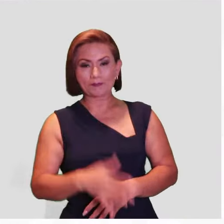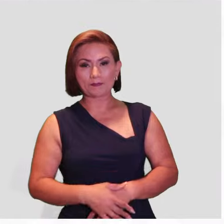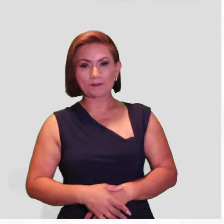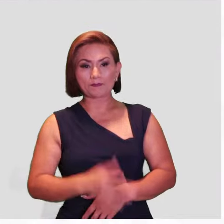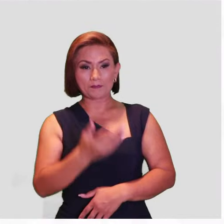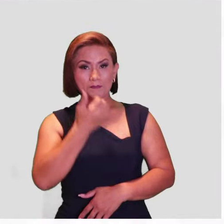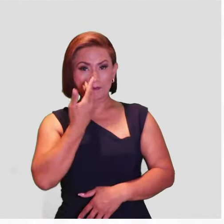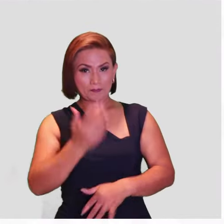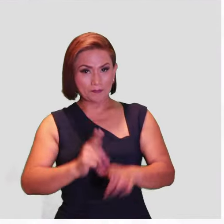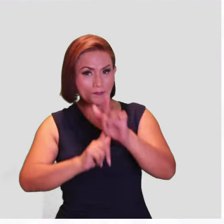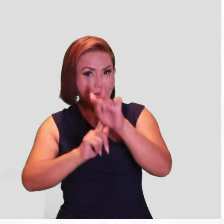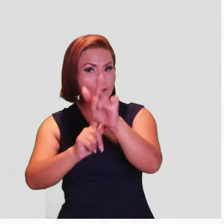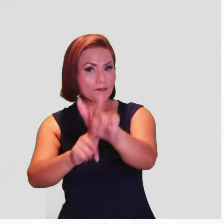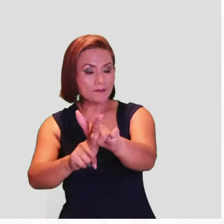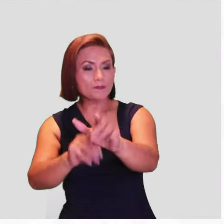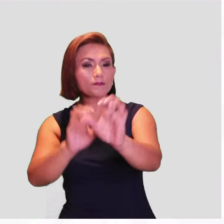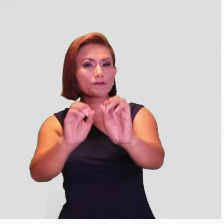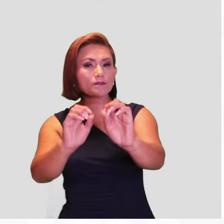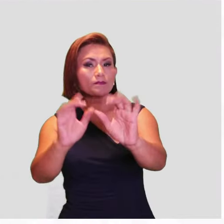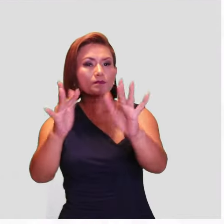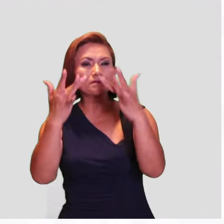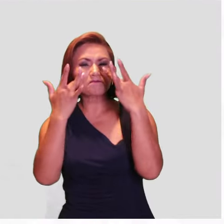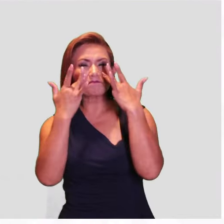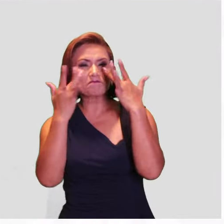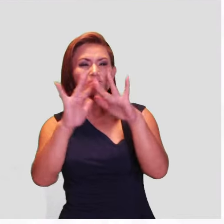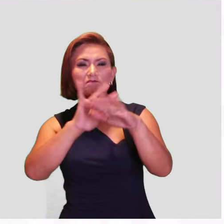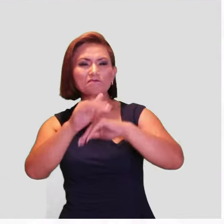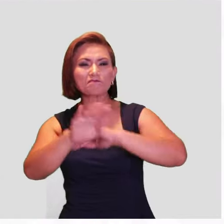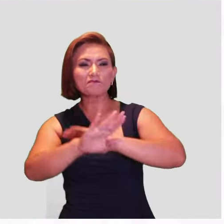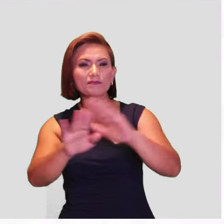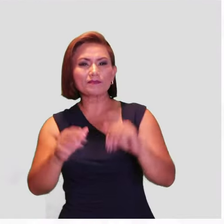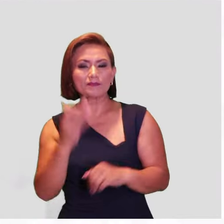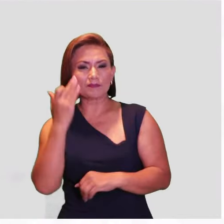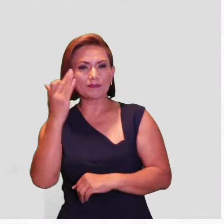desea emplearlo o declina utilizarlo?